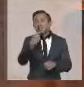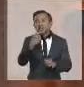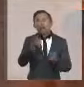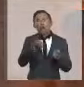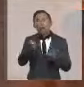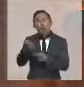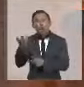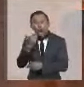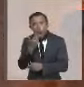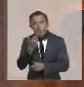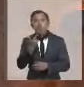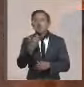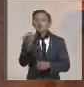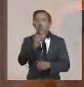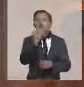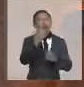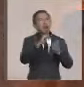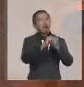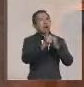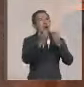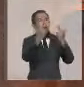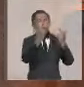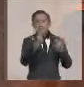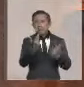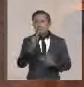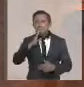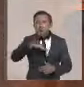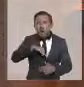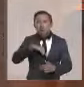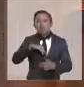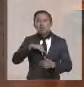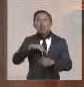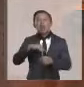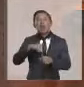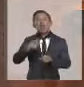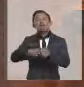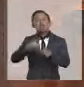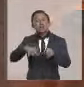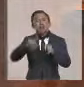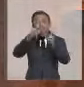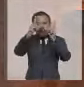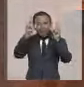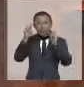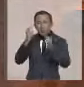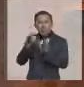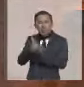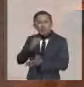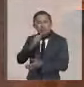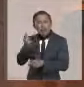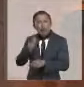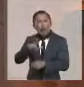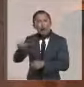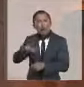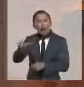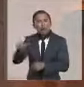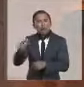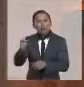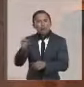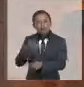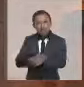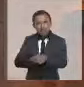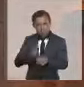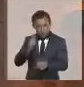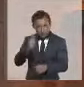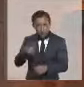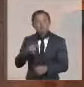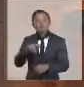mal, que hace que no se le paguen a las enfermeras. Y es que la política es una tarea humana para servir